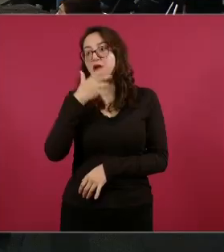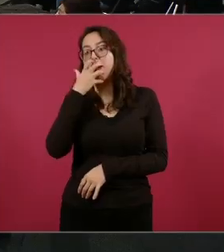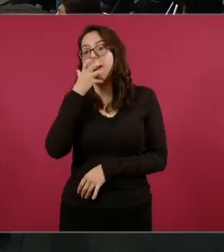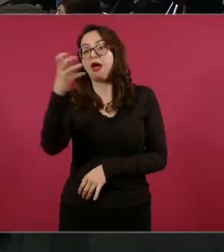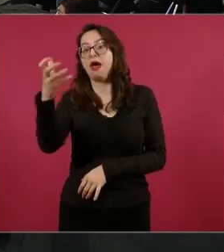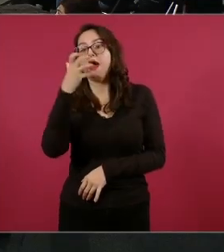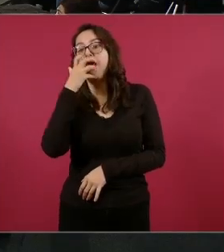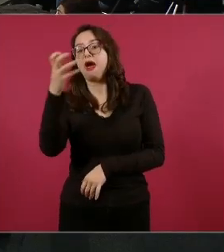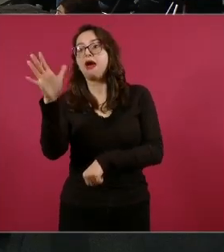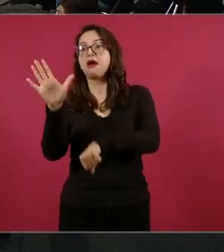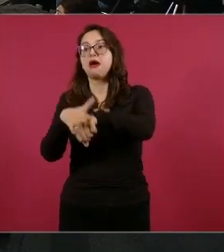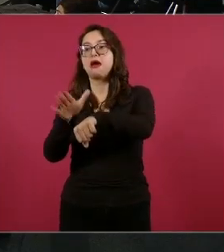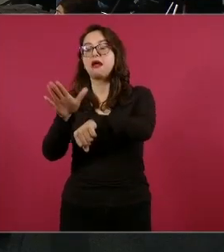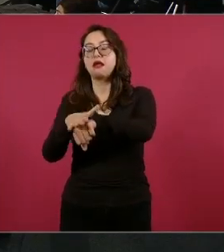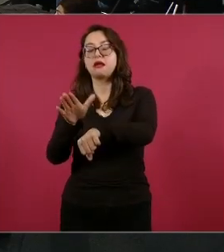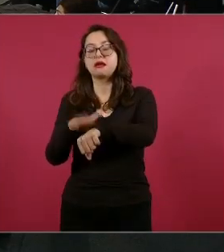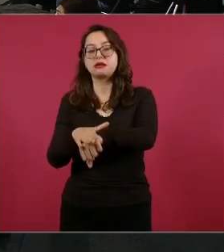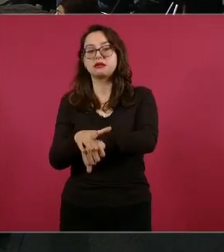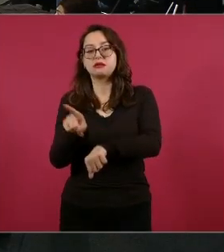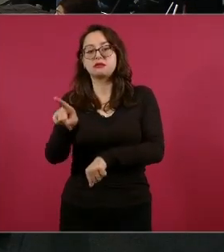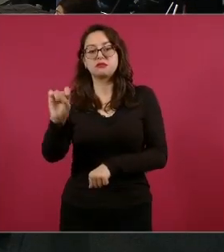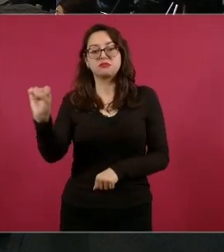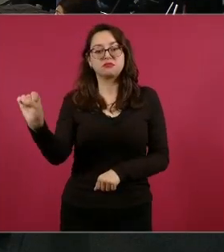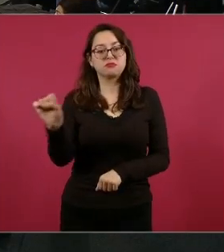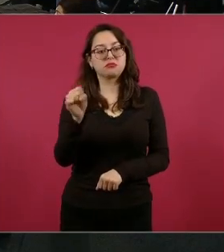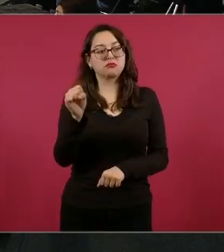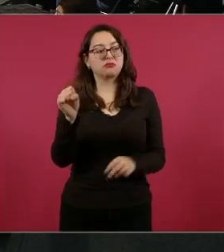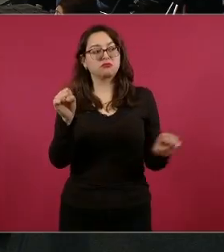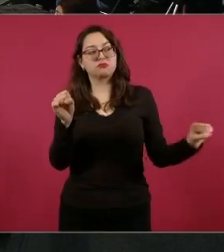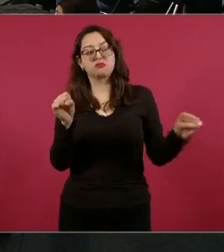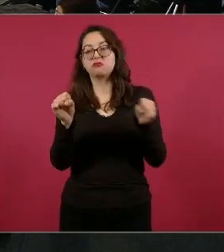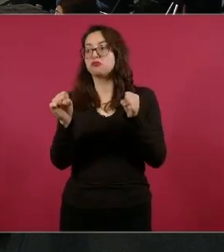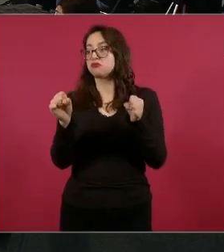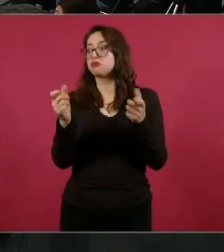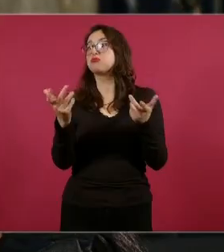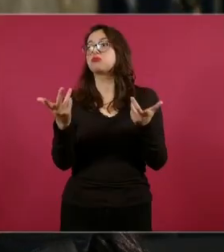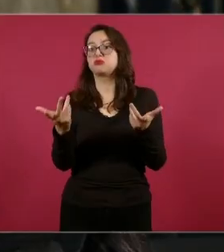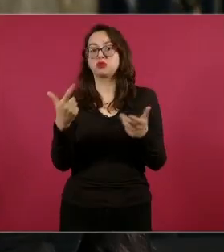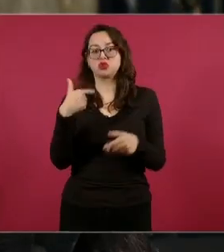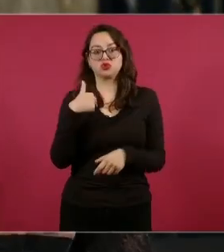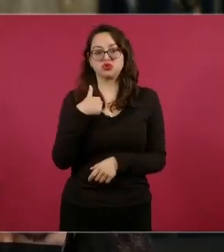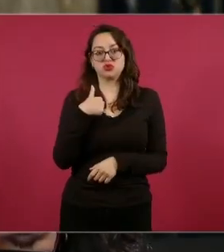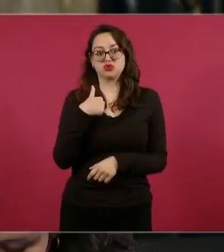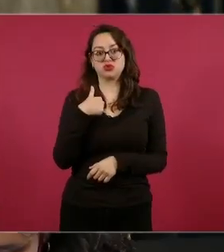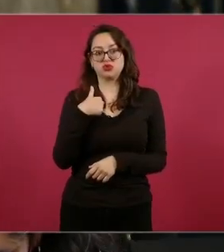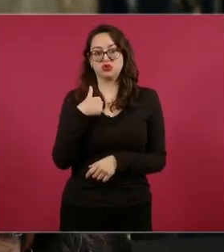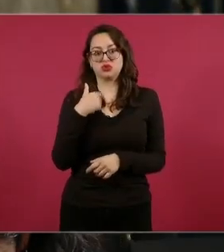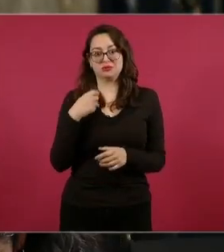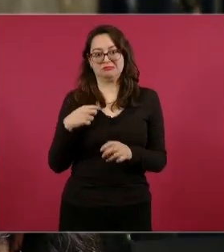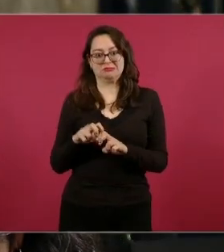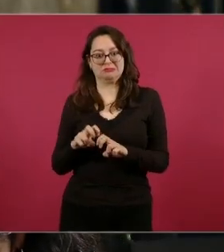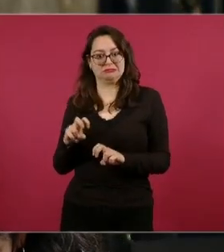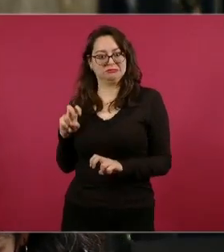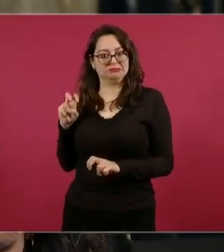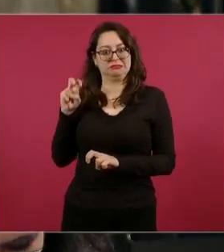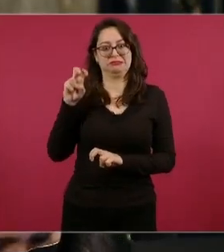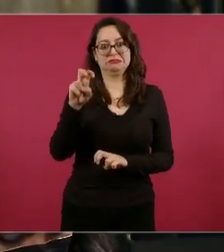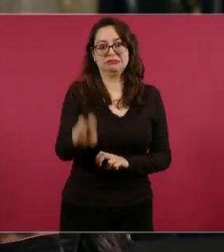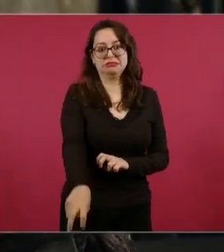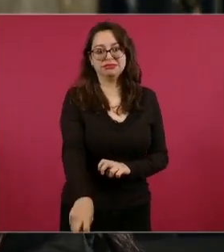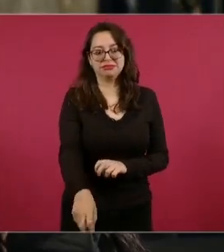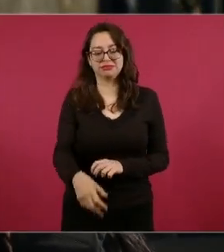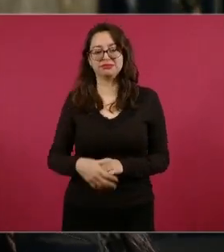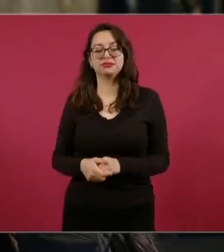Líbano, el oficial volteó a ver a Líbano y aproveché para hacer un salto y caer al